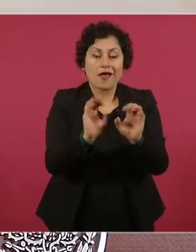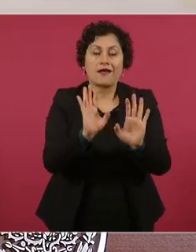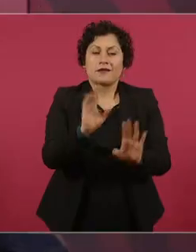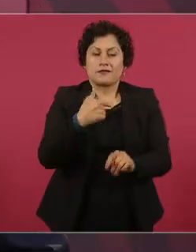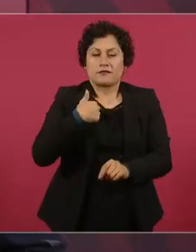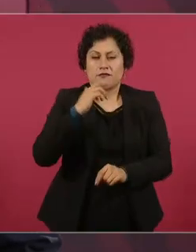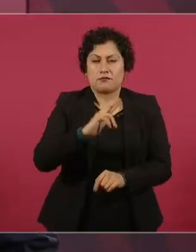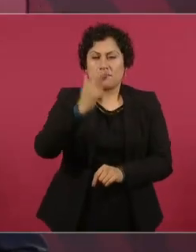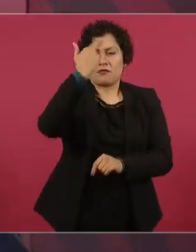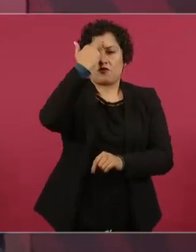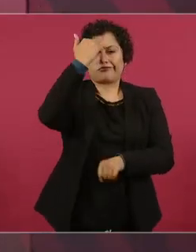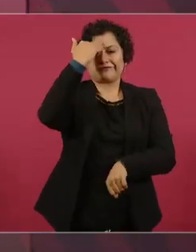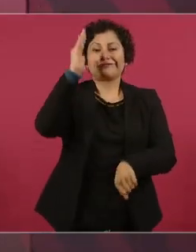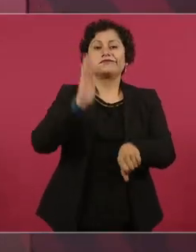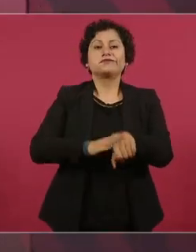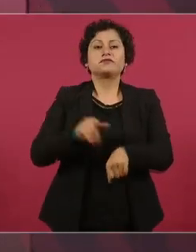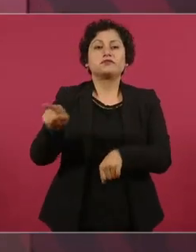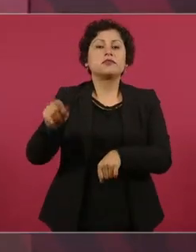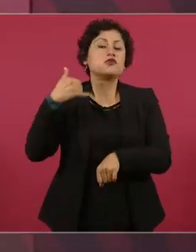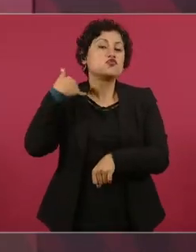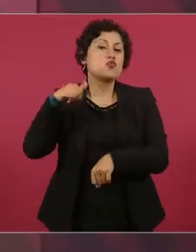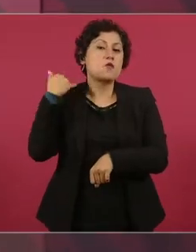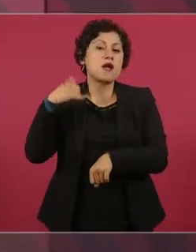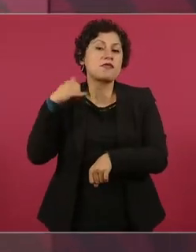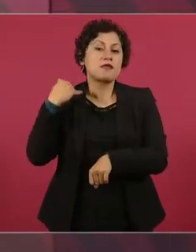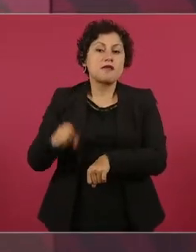de Yucatán, del IMSS,